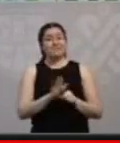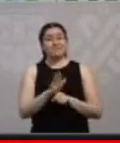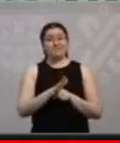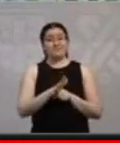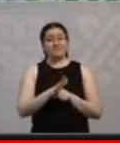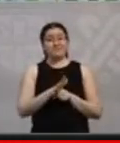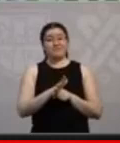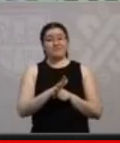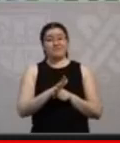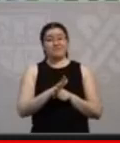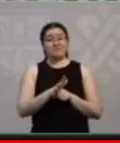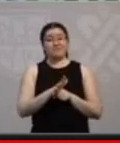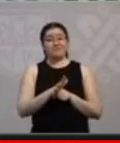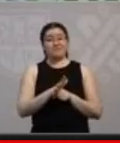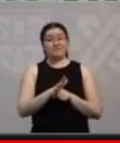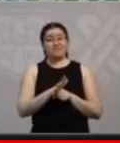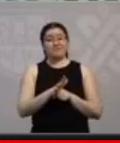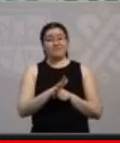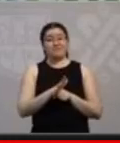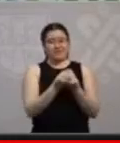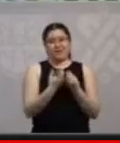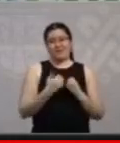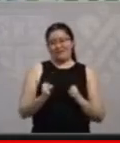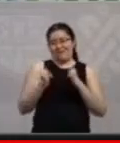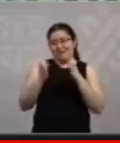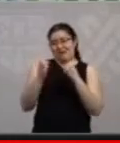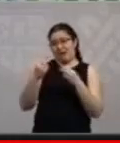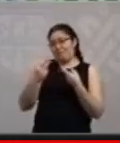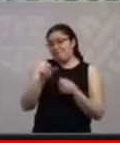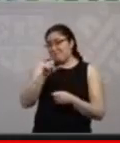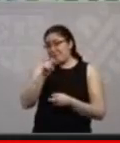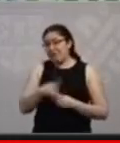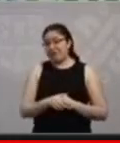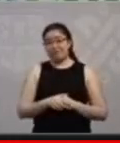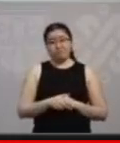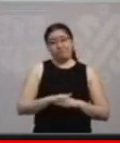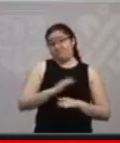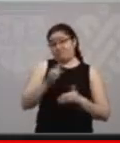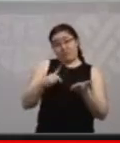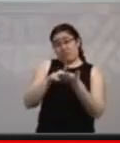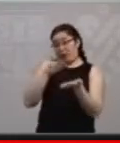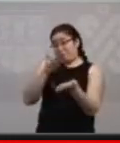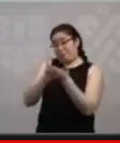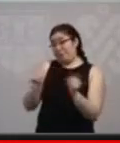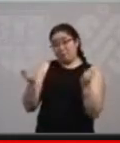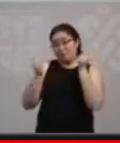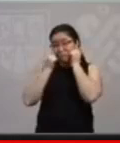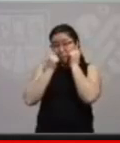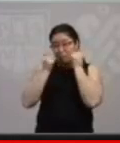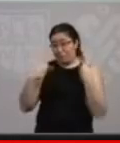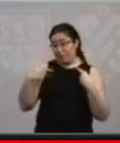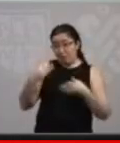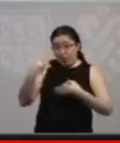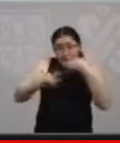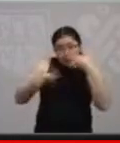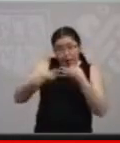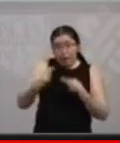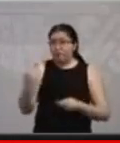pues, la relación que tienen con el cártel inmobiliario. Que tope donde tope, que la Fiscalía investigue a todo el que tenga que investigar.